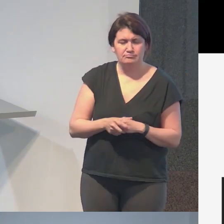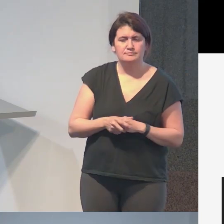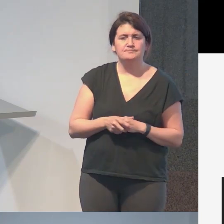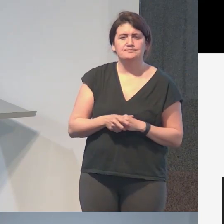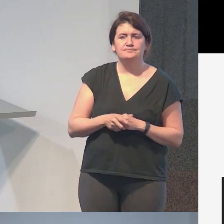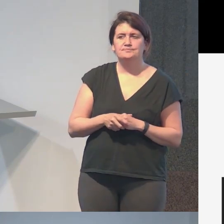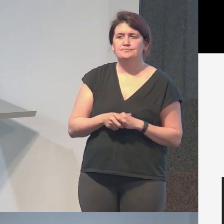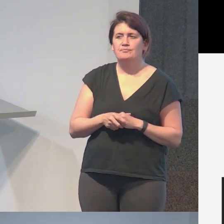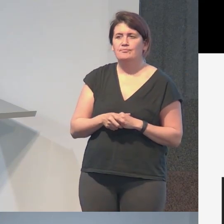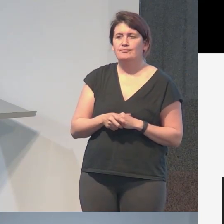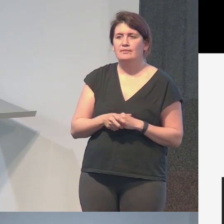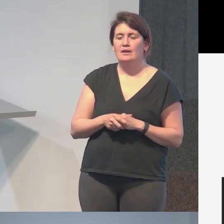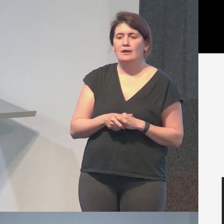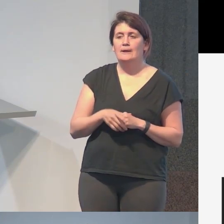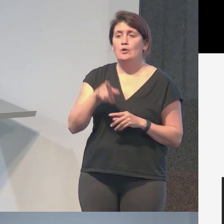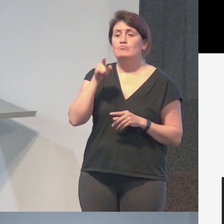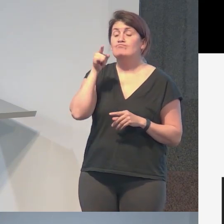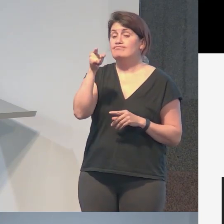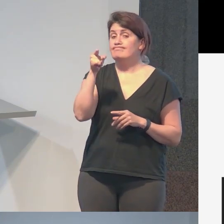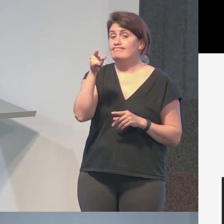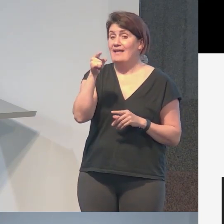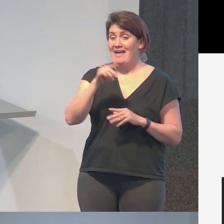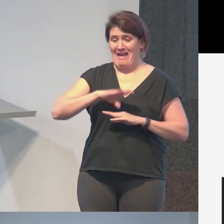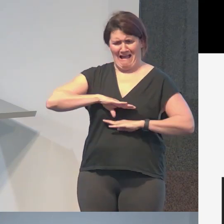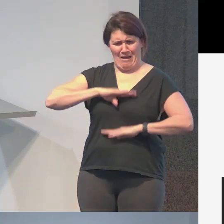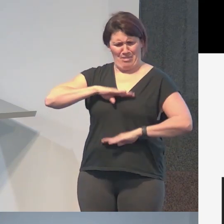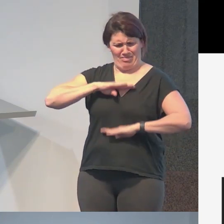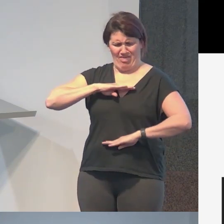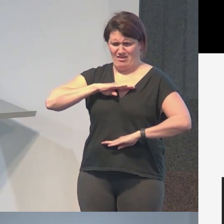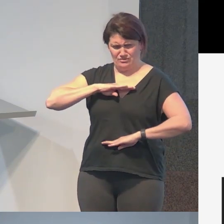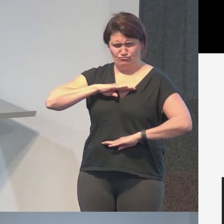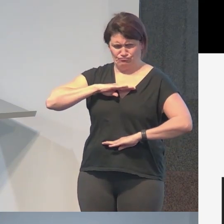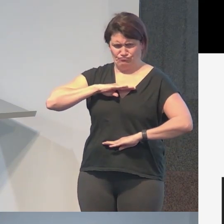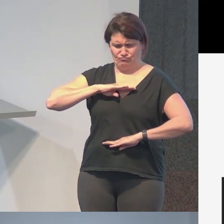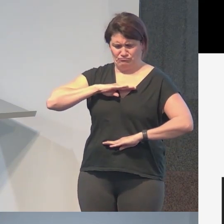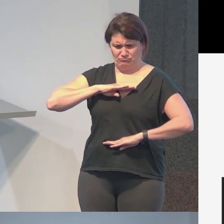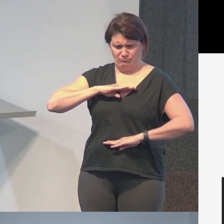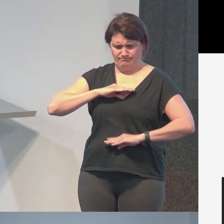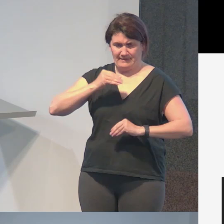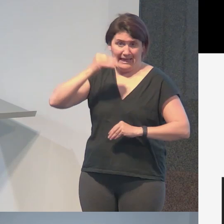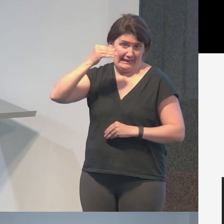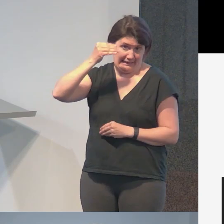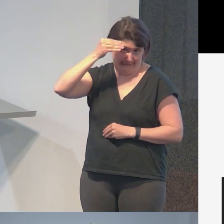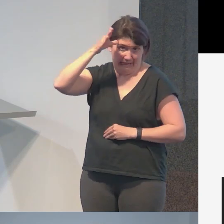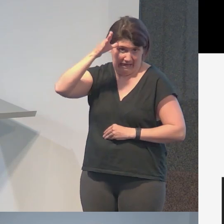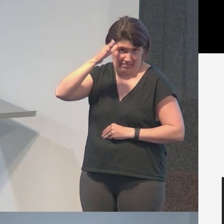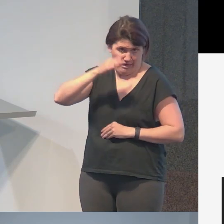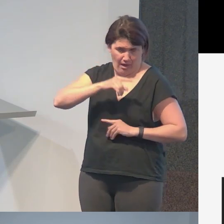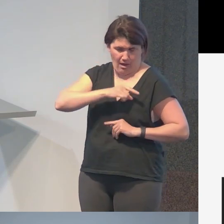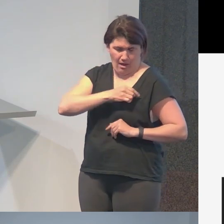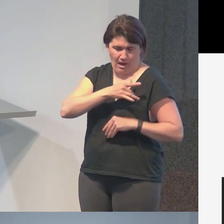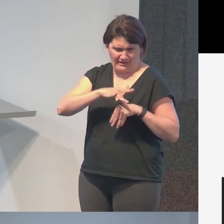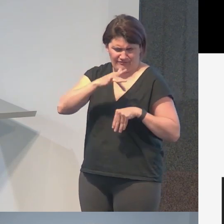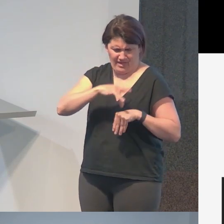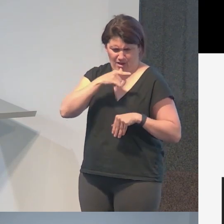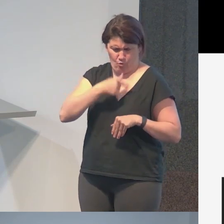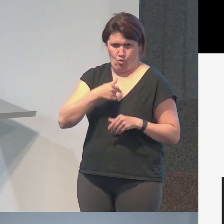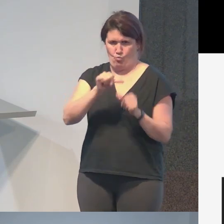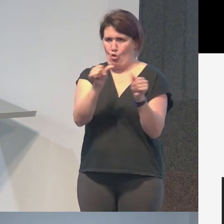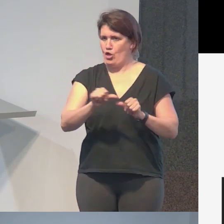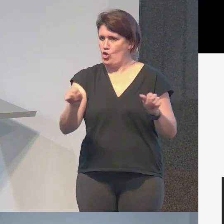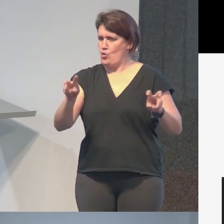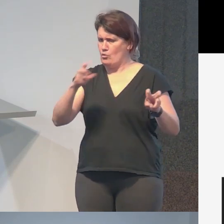Una de las propiedades, las capacidades más asombrosas de la inteligencia artificial y estos nuevos